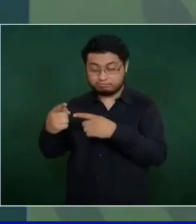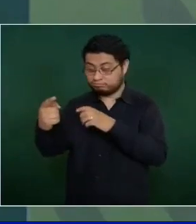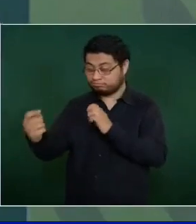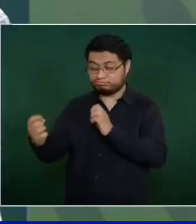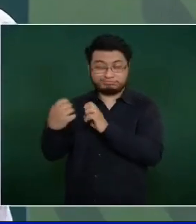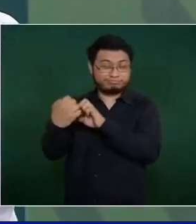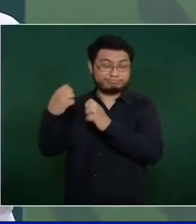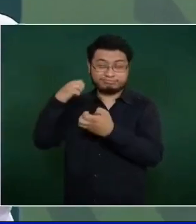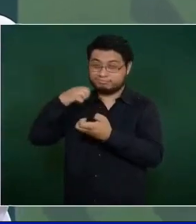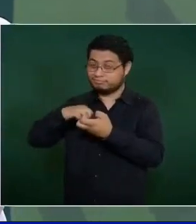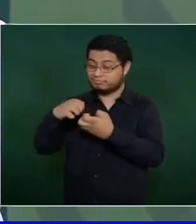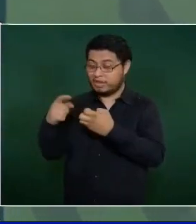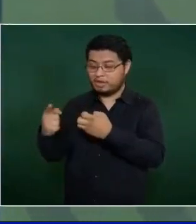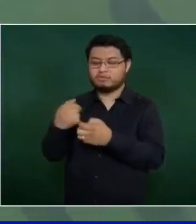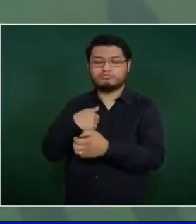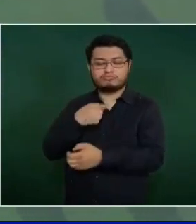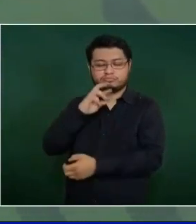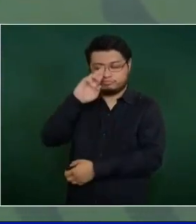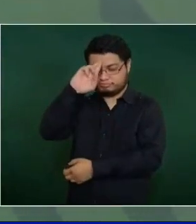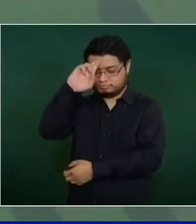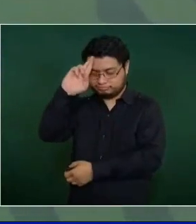Juárez decía,